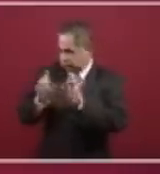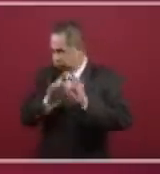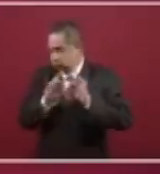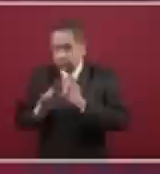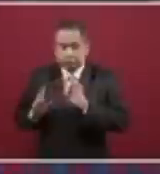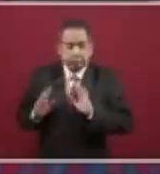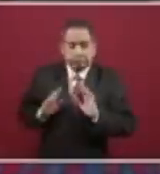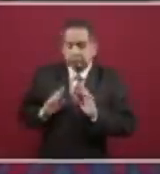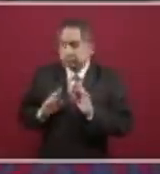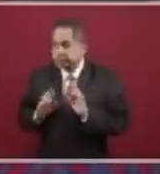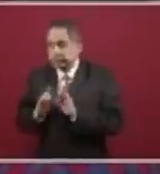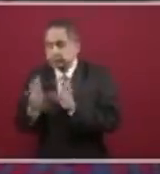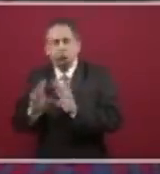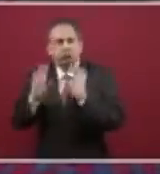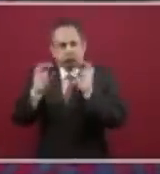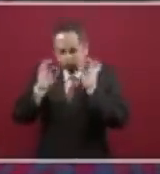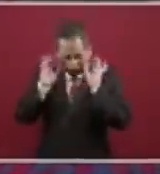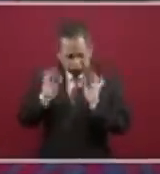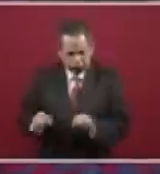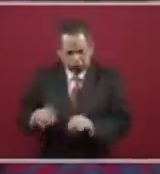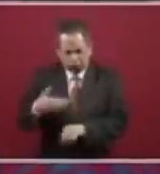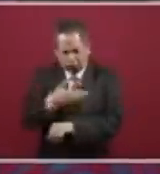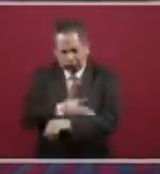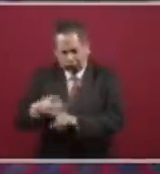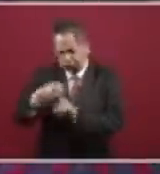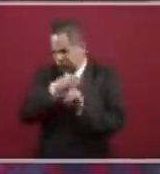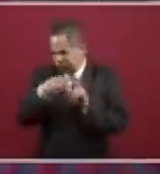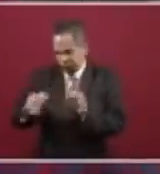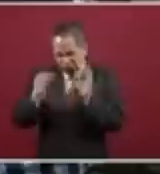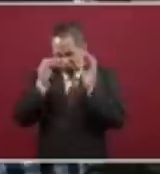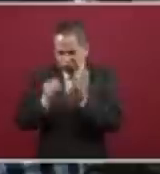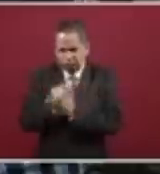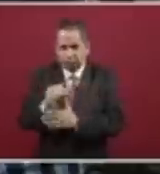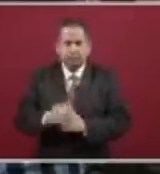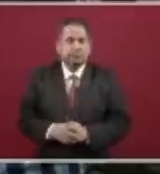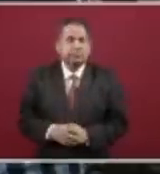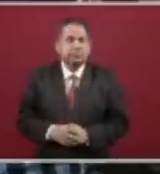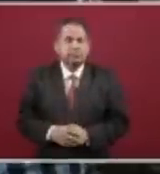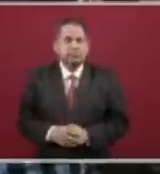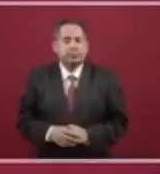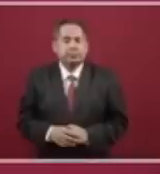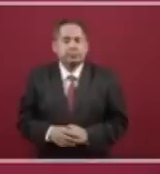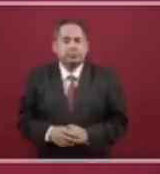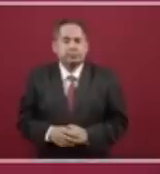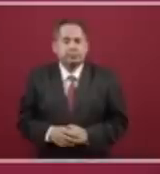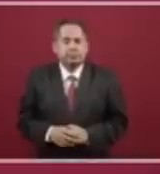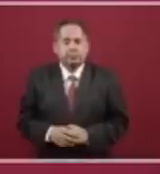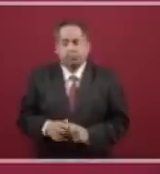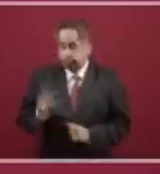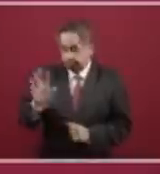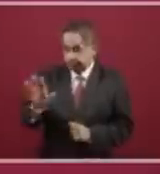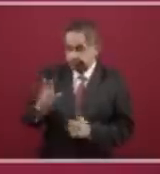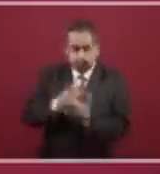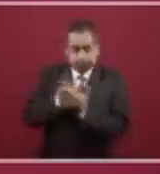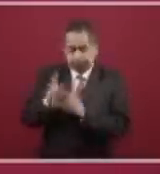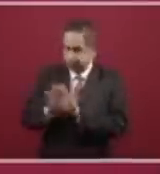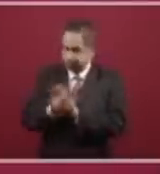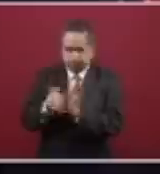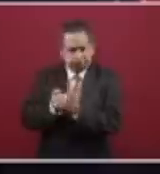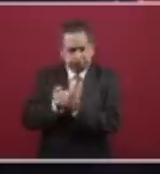presidente o ya es un proyecto bien planeado gracias es un proyecto bien planeado